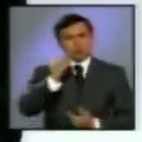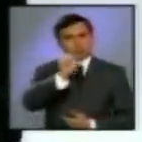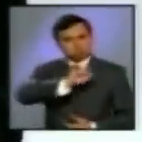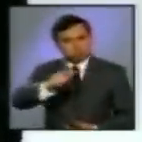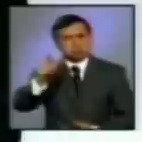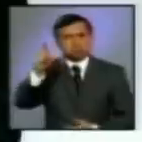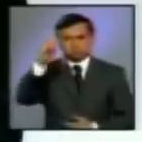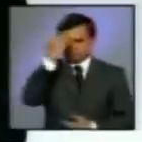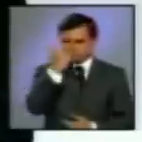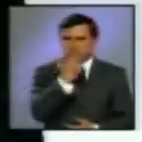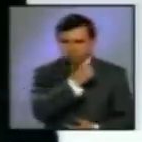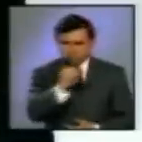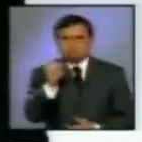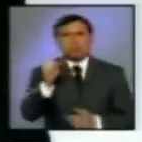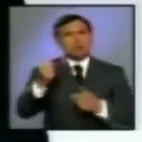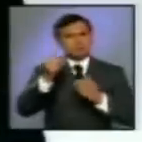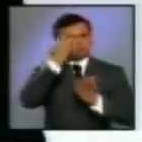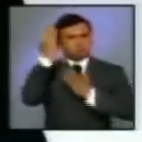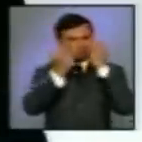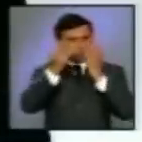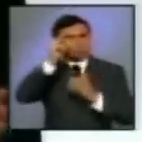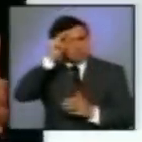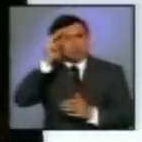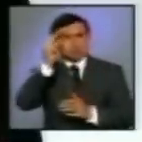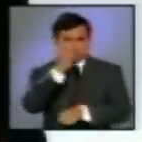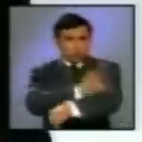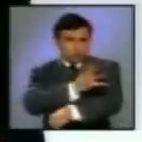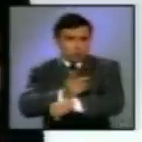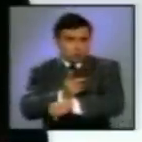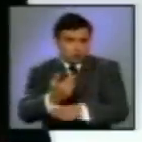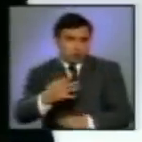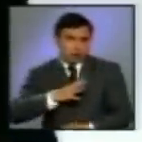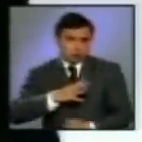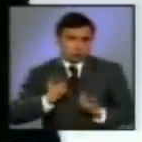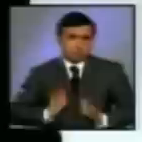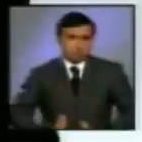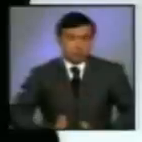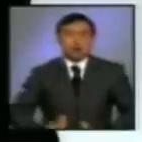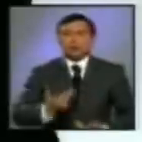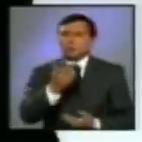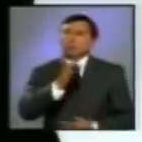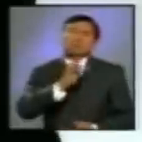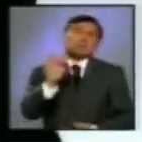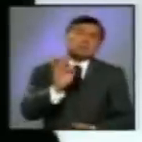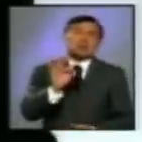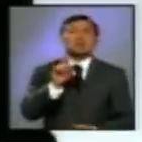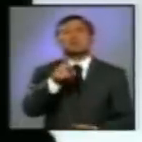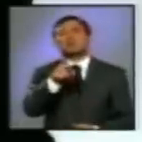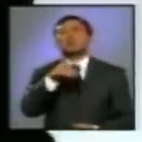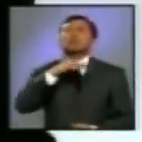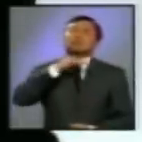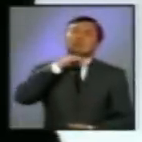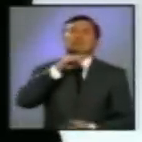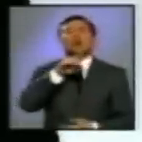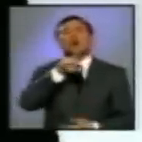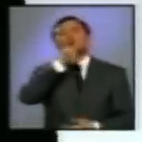preparado, transparente y honesto. Puedes quejarte todo el tiempo, ser indiferente, tener muchos seguidores